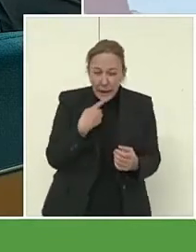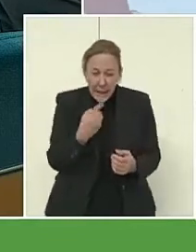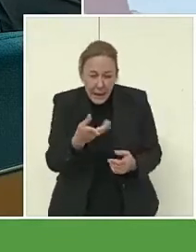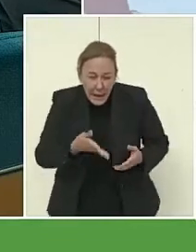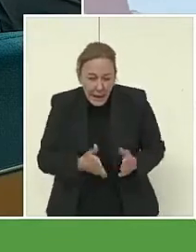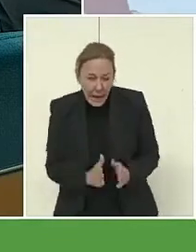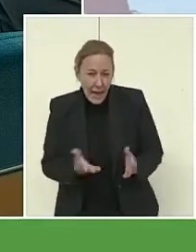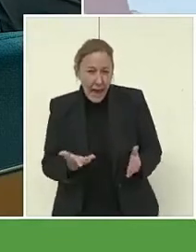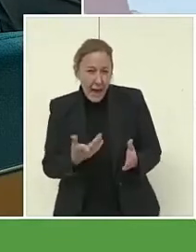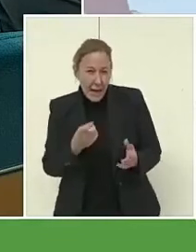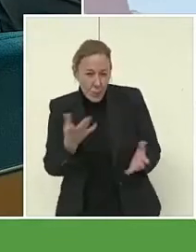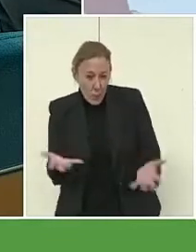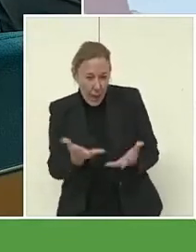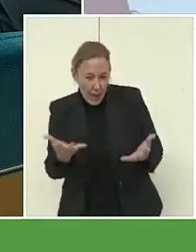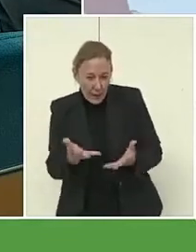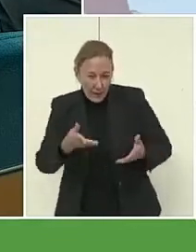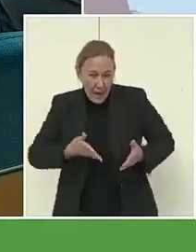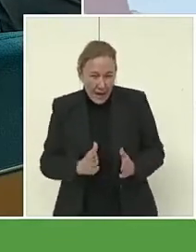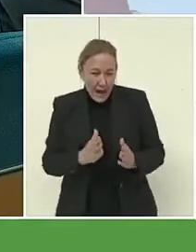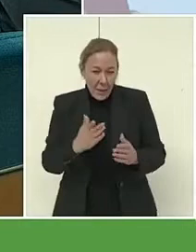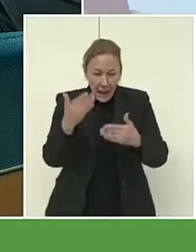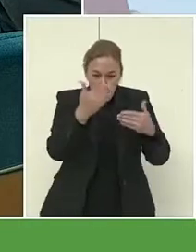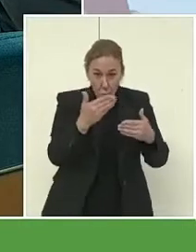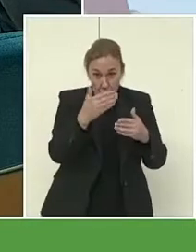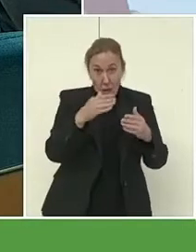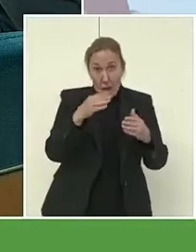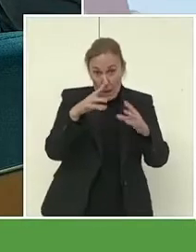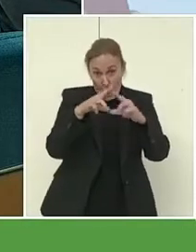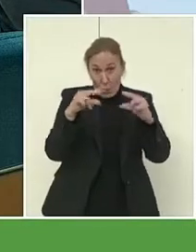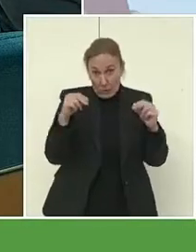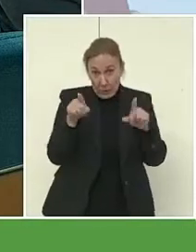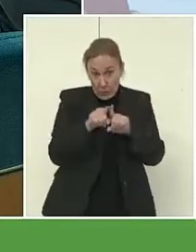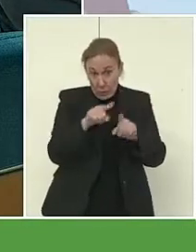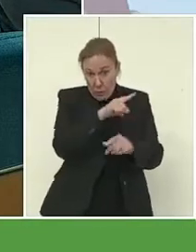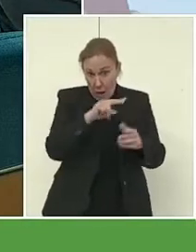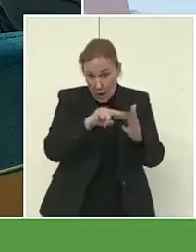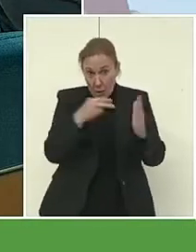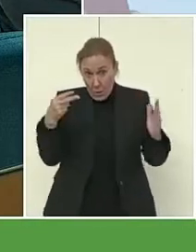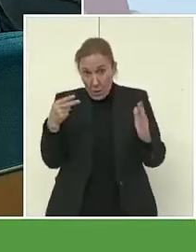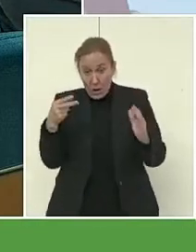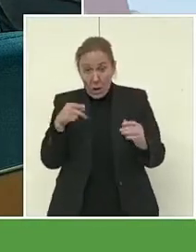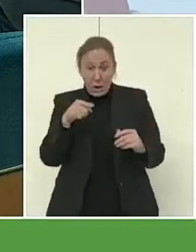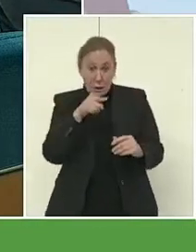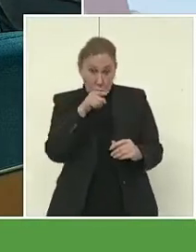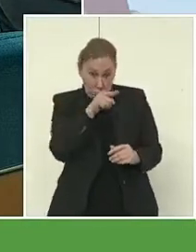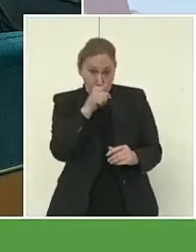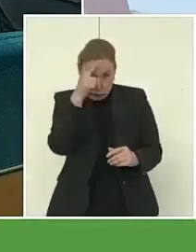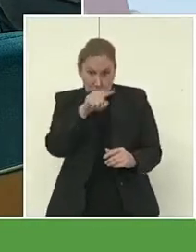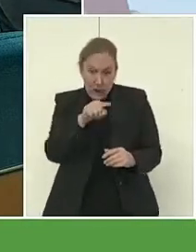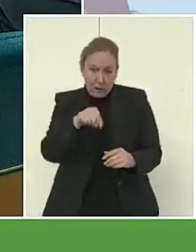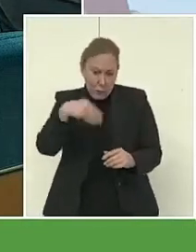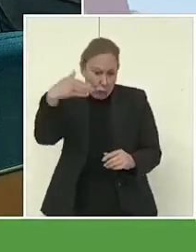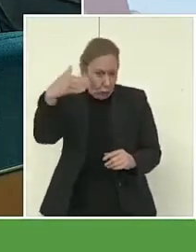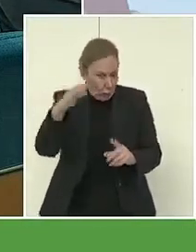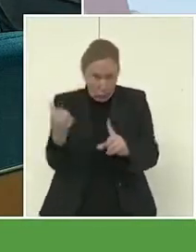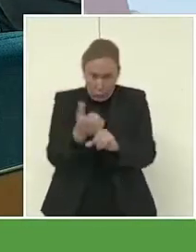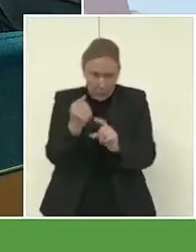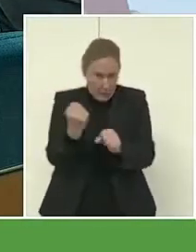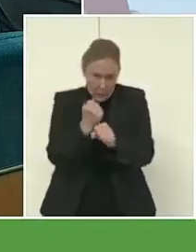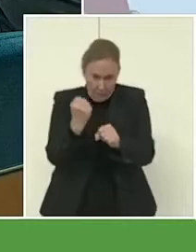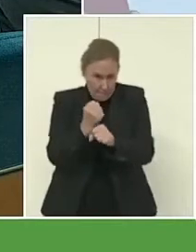que estudiara una carrera como la tuya porque estás segura de que va a tener un futuro profesional